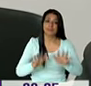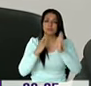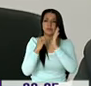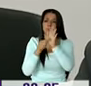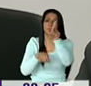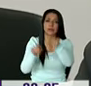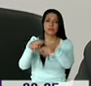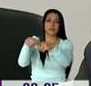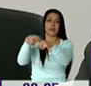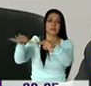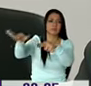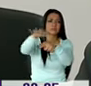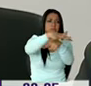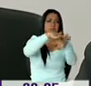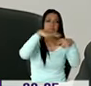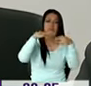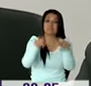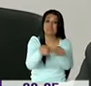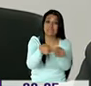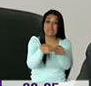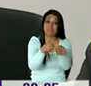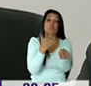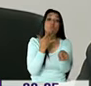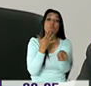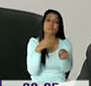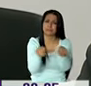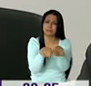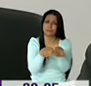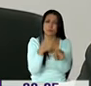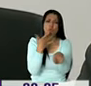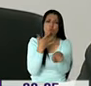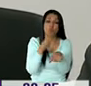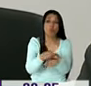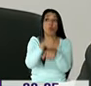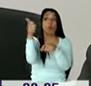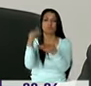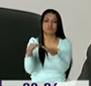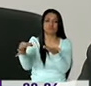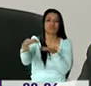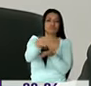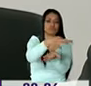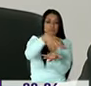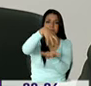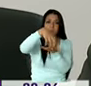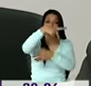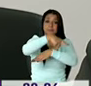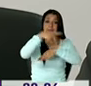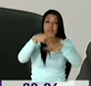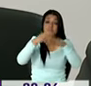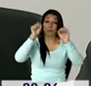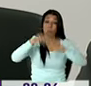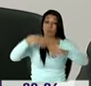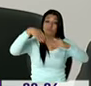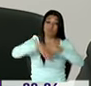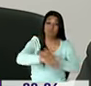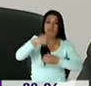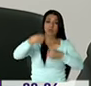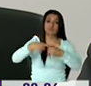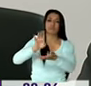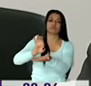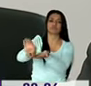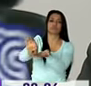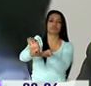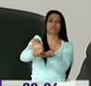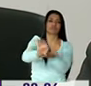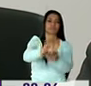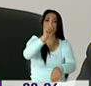que vehículos que tienen los mismos colores de adhesivos y que pertenecen a otros cantones de la provincia de Pichincha puedan trabajar